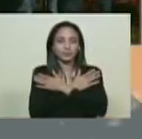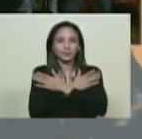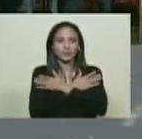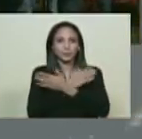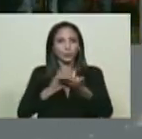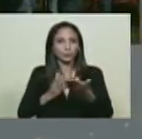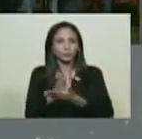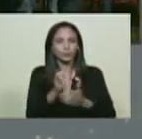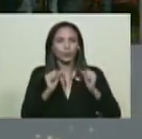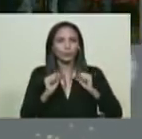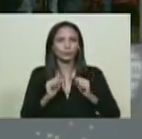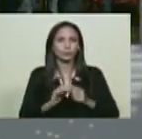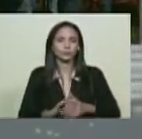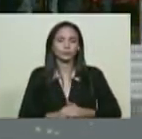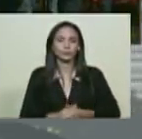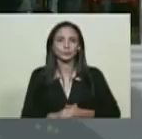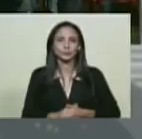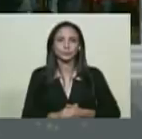Pa'lante, mucha fuerza.